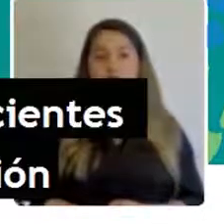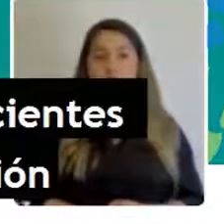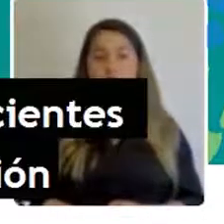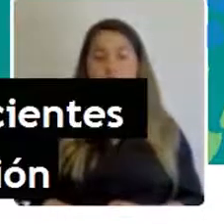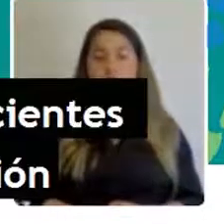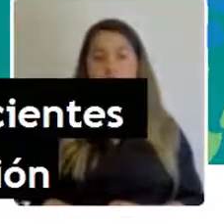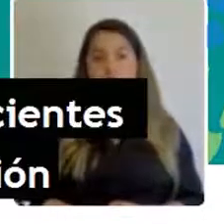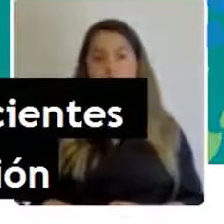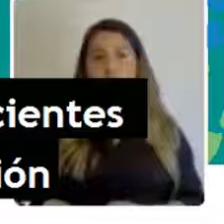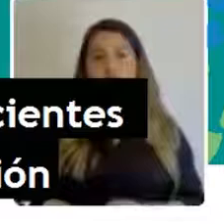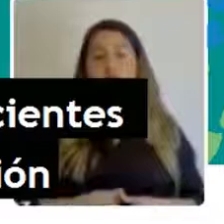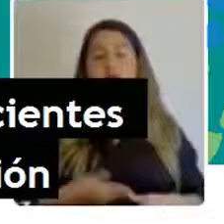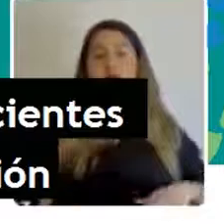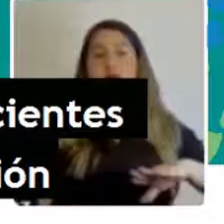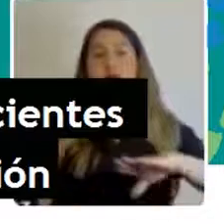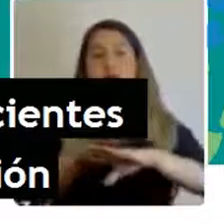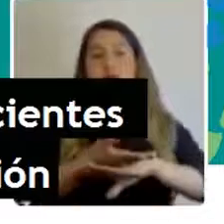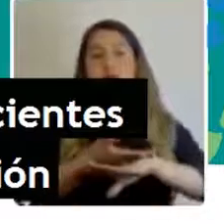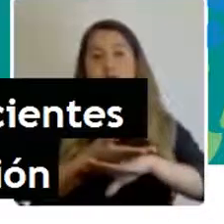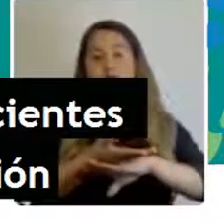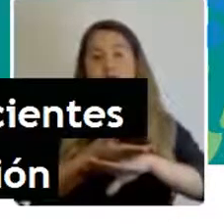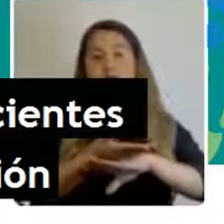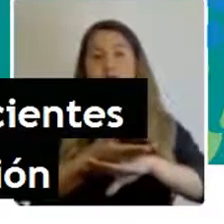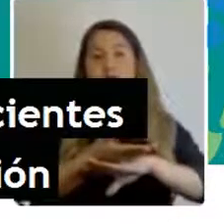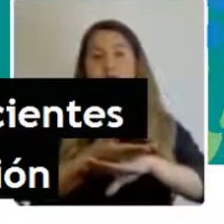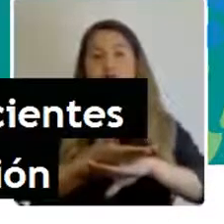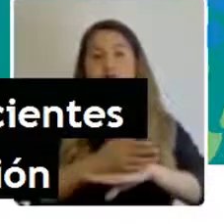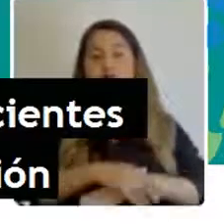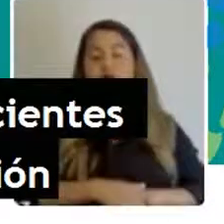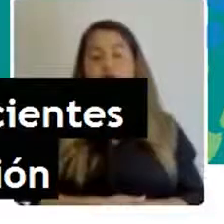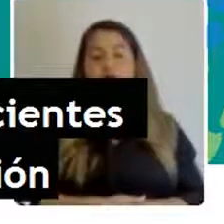Y pedimos a los pacientes que recluten